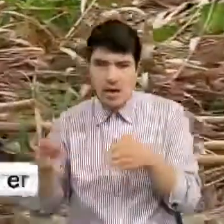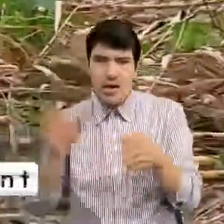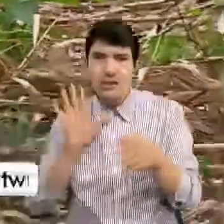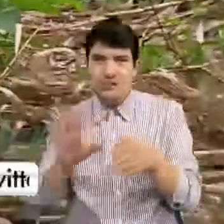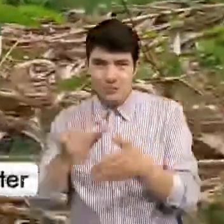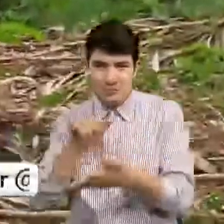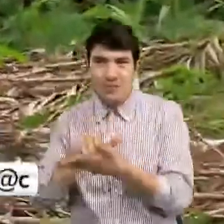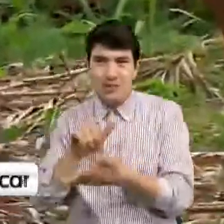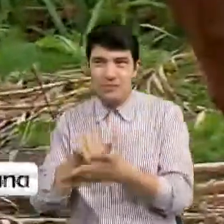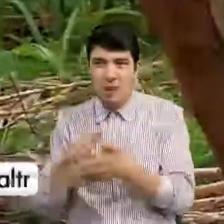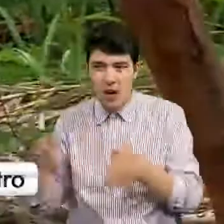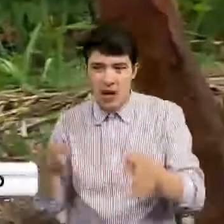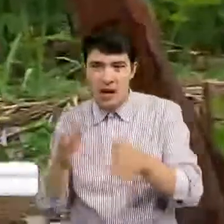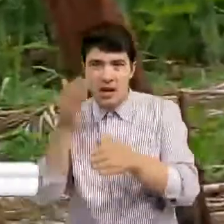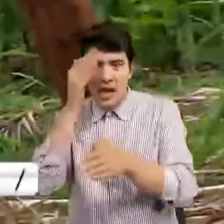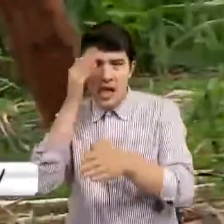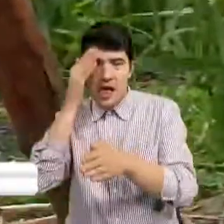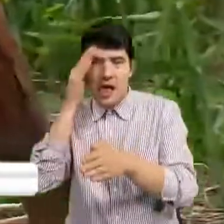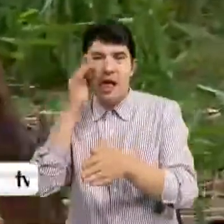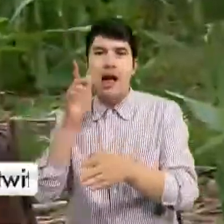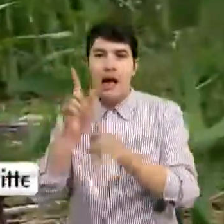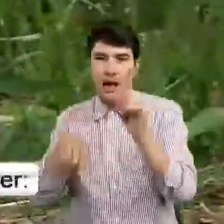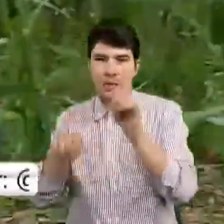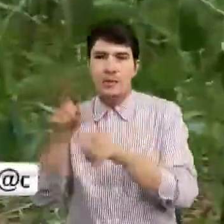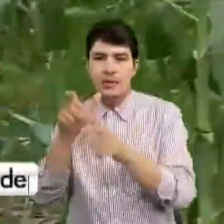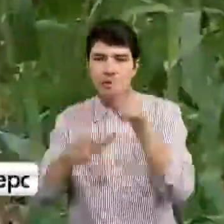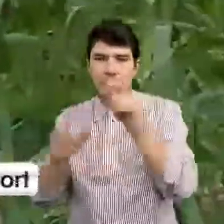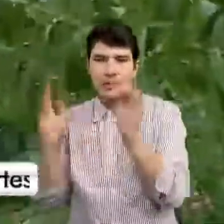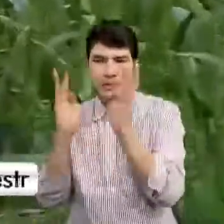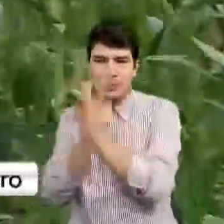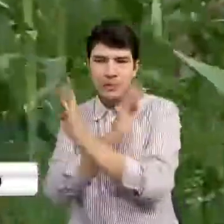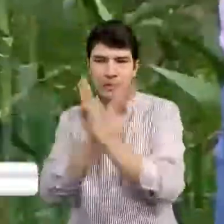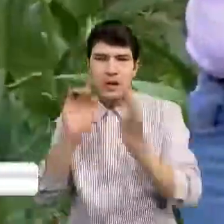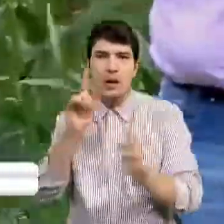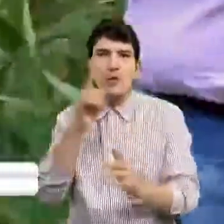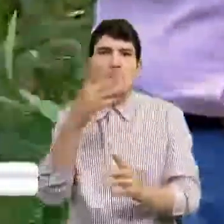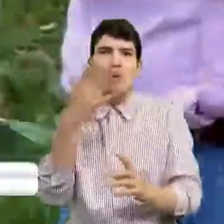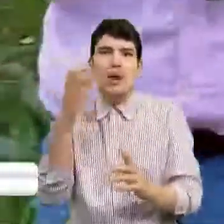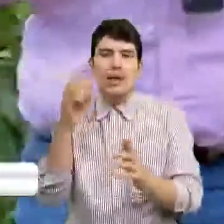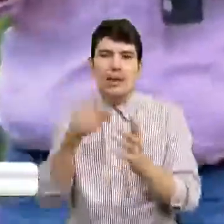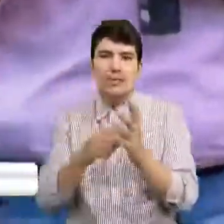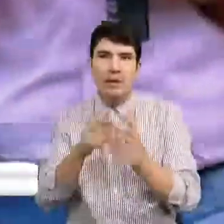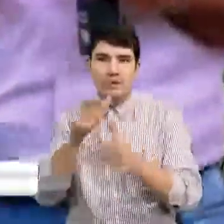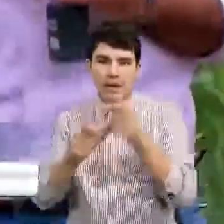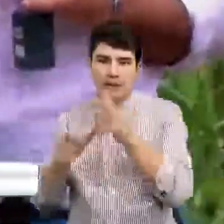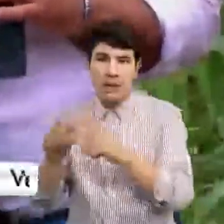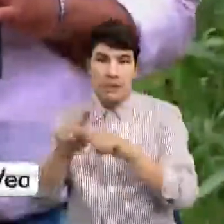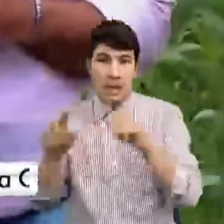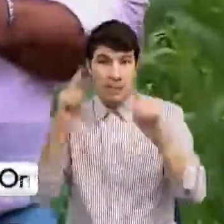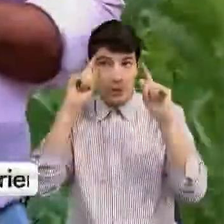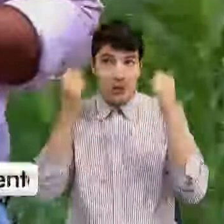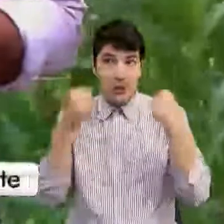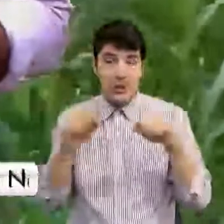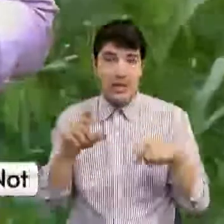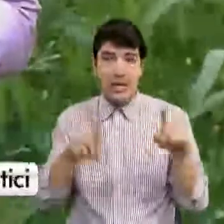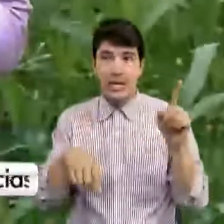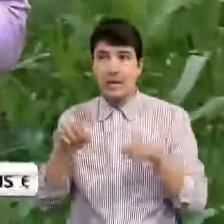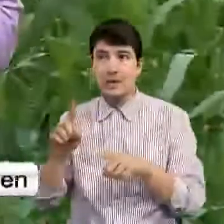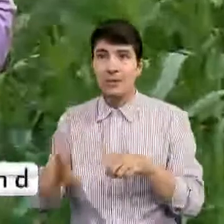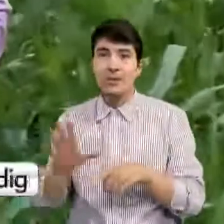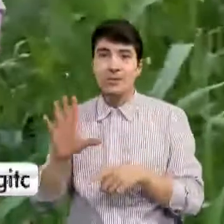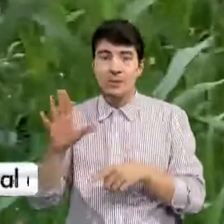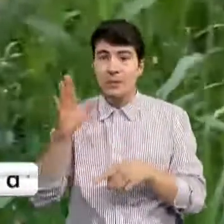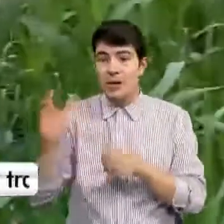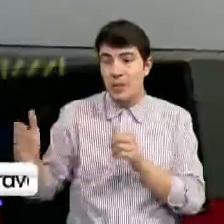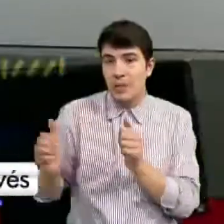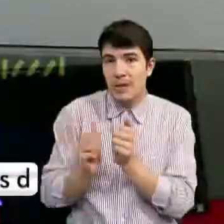como estos, según este informe, transitan cerca de 140.000 personas. Lo preocupante es que muchos de ellos son con menores de